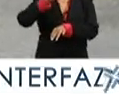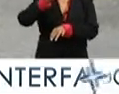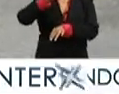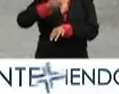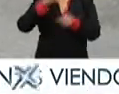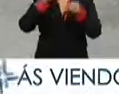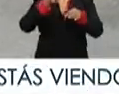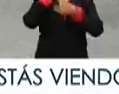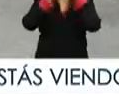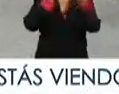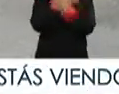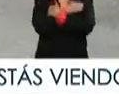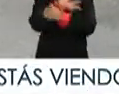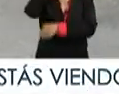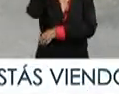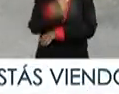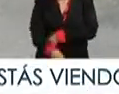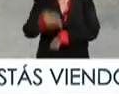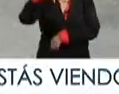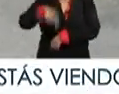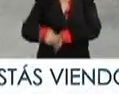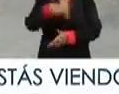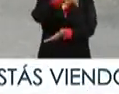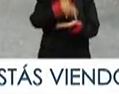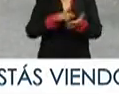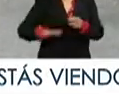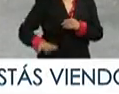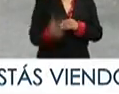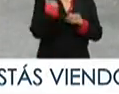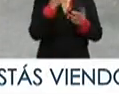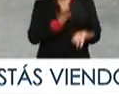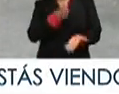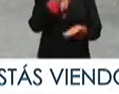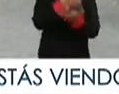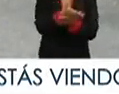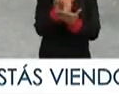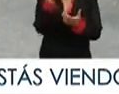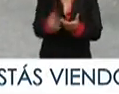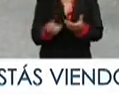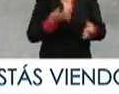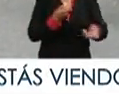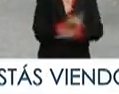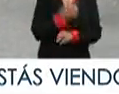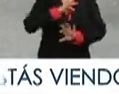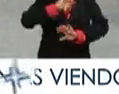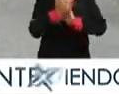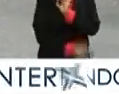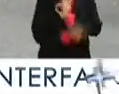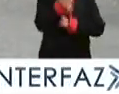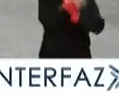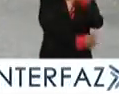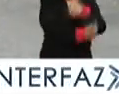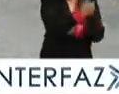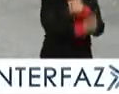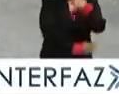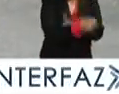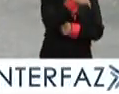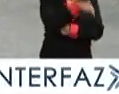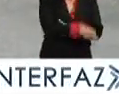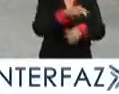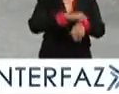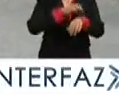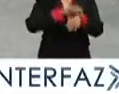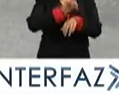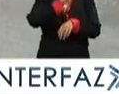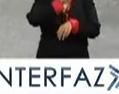Agencia Informativa de Educación de México, estamos aquí presentes en el frente de batalla. Ya finalizaron las competencias, Jorge, amigos